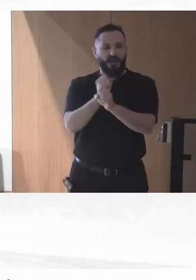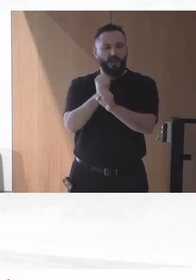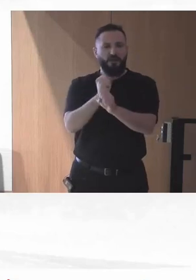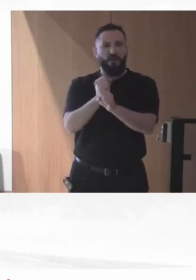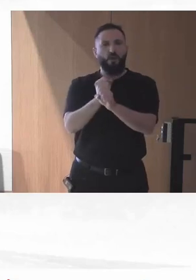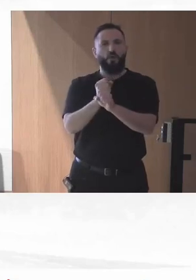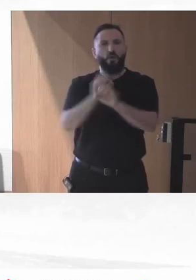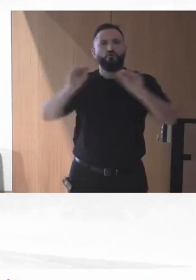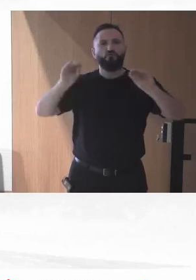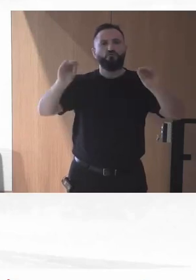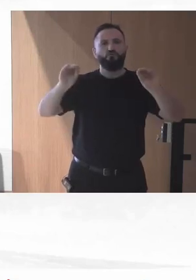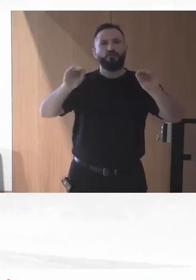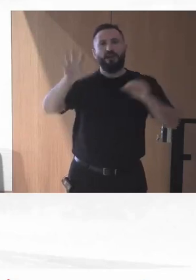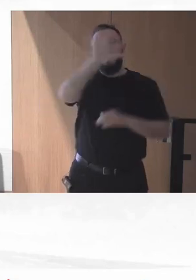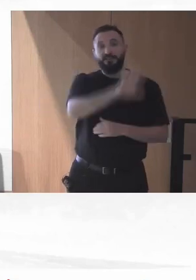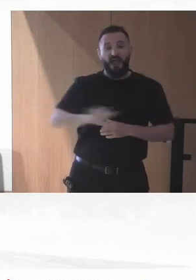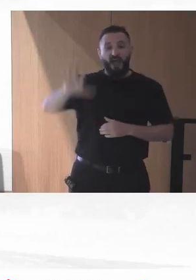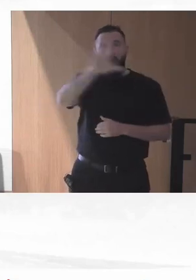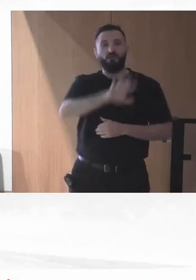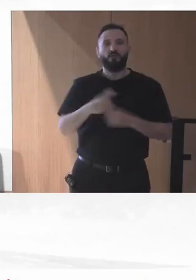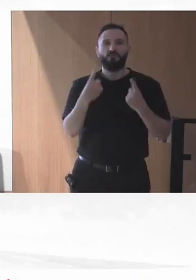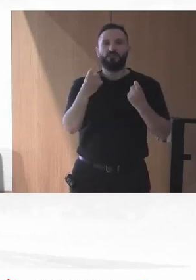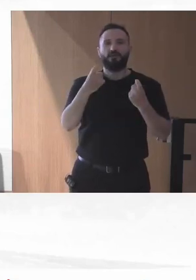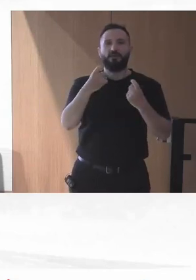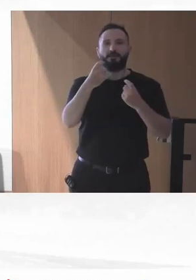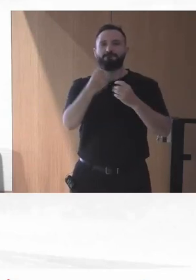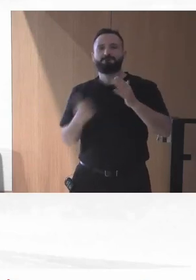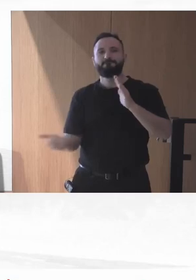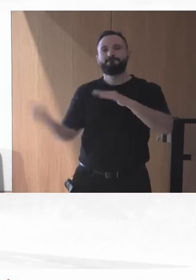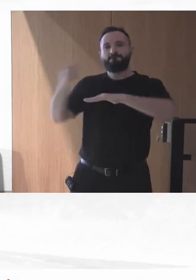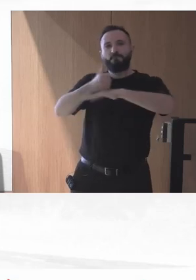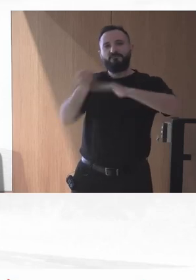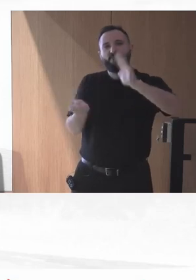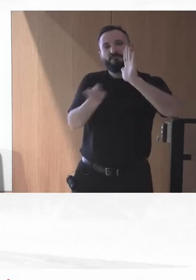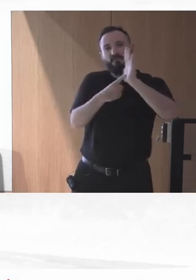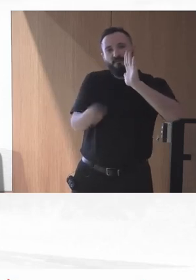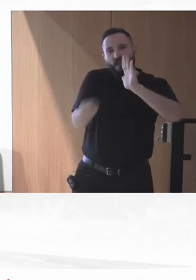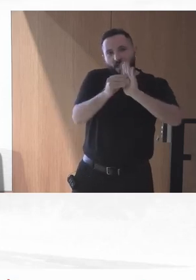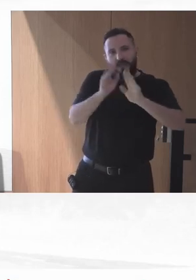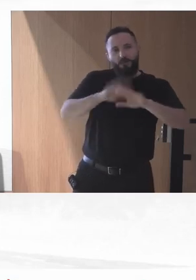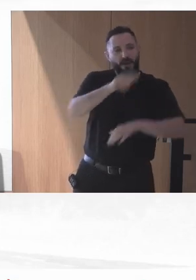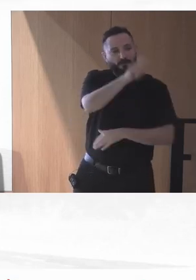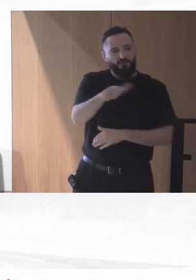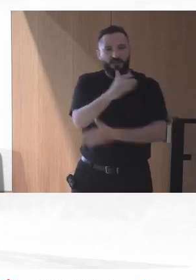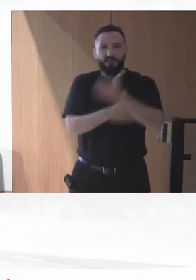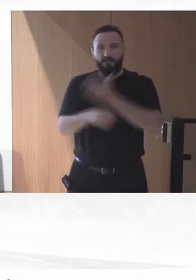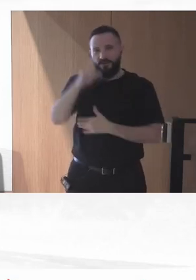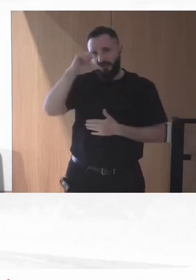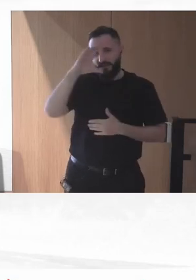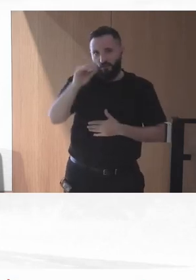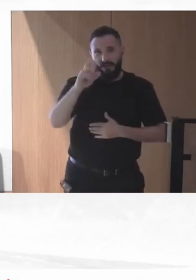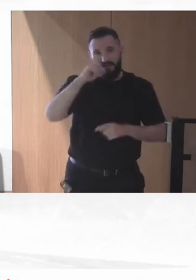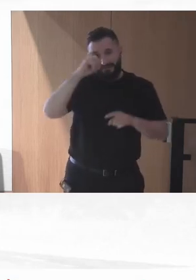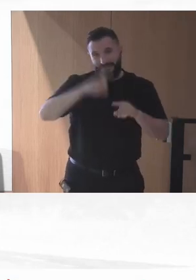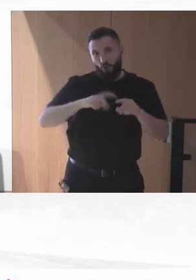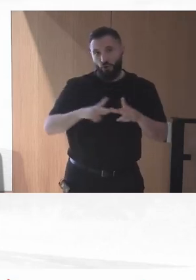que el Estado nacional tiene que llevar a escala nacional para asegurarse de que las personas con discapacidades intelectuales y psicosociales no